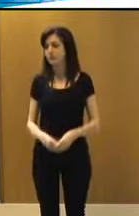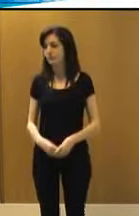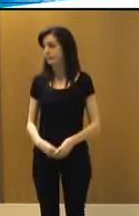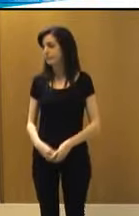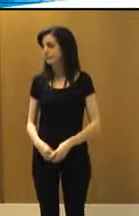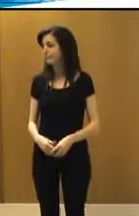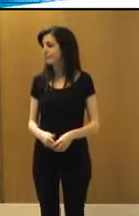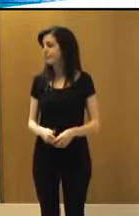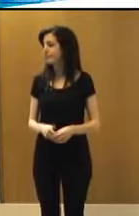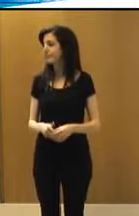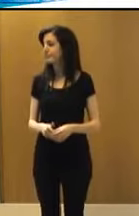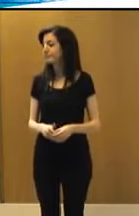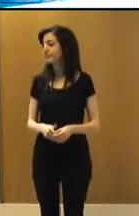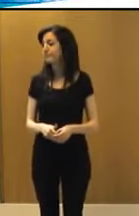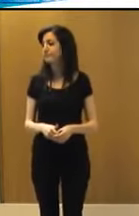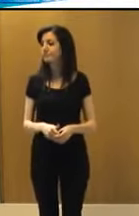Sí, hay otra pregunta.